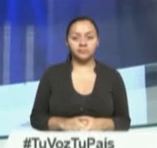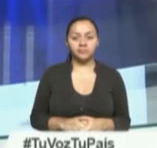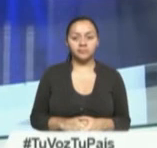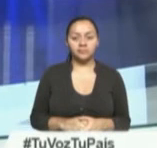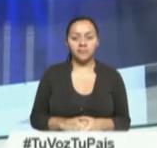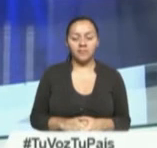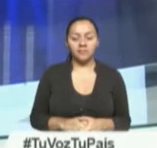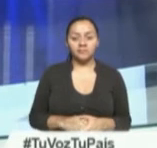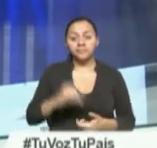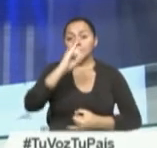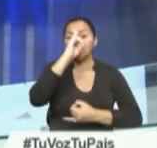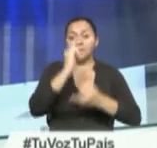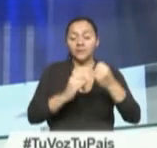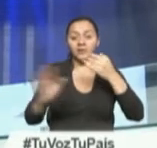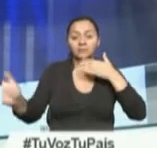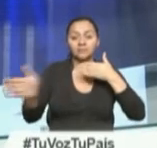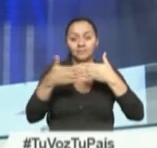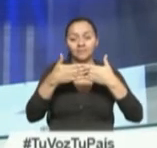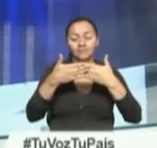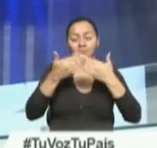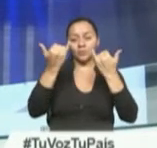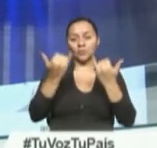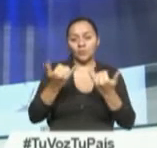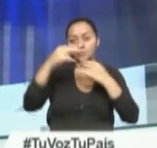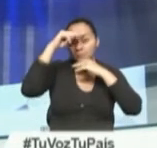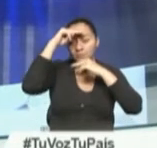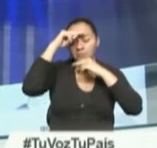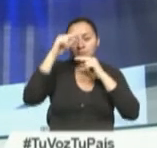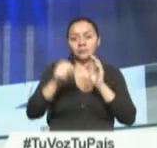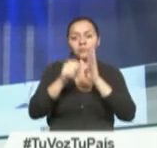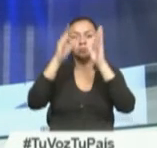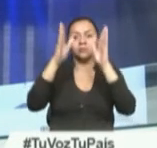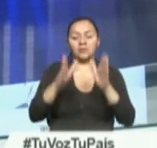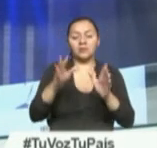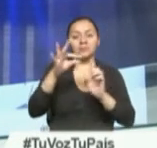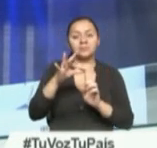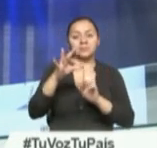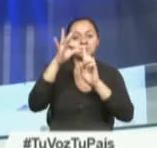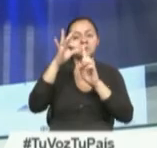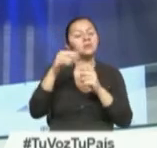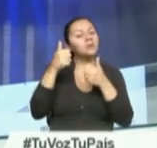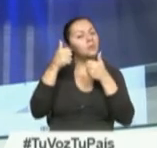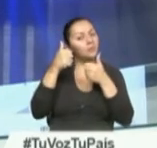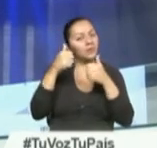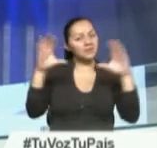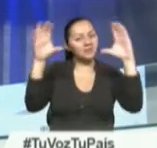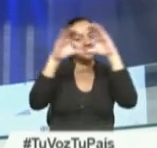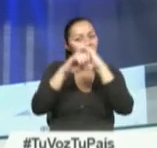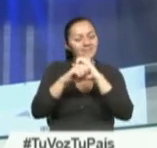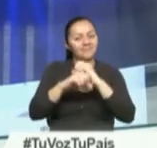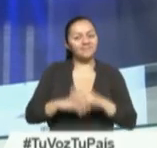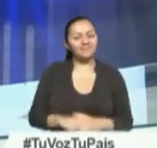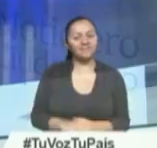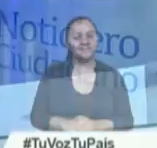Con esto finalizamos la transmisión del día de hoy de su noticiero ciudadano, Emisión Estelar. Que tengan una excelente noche.